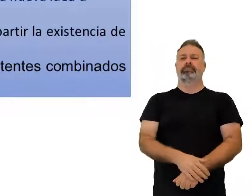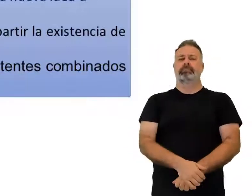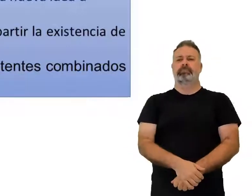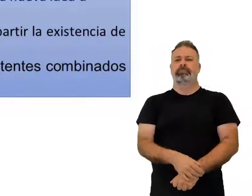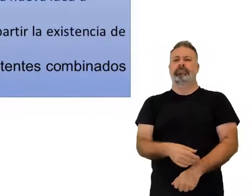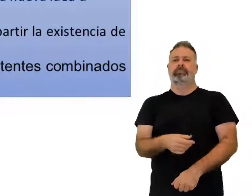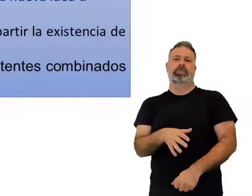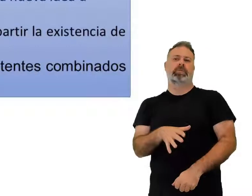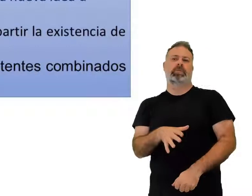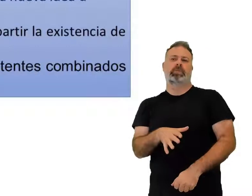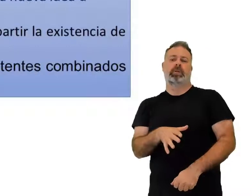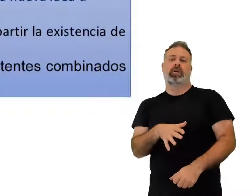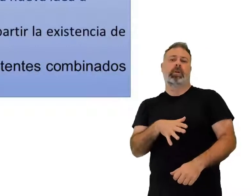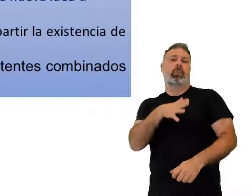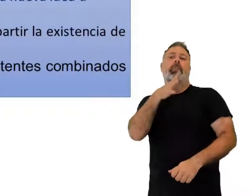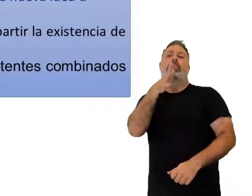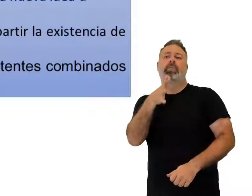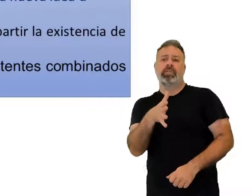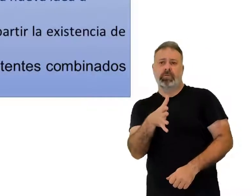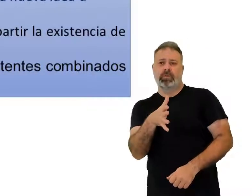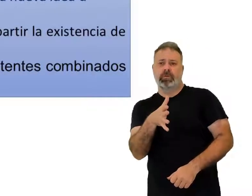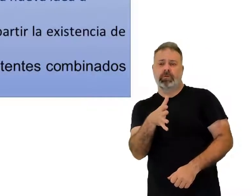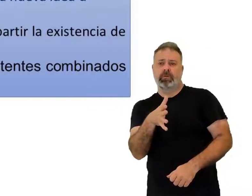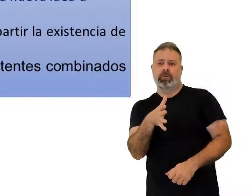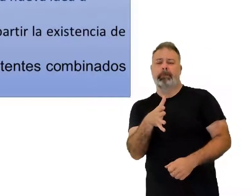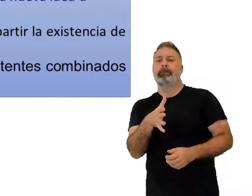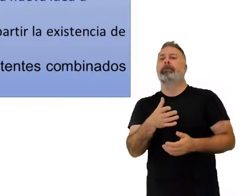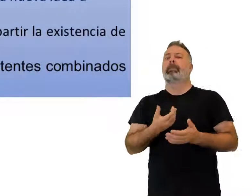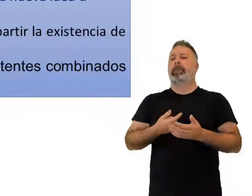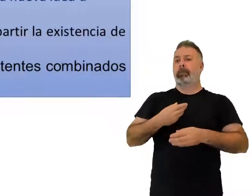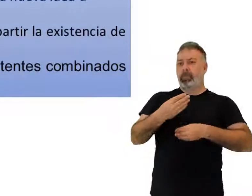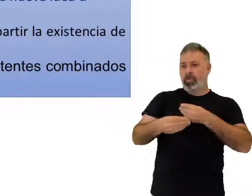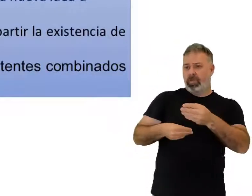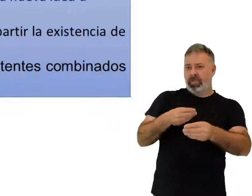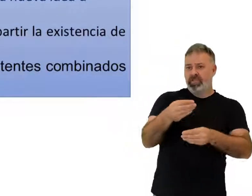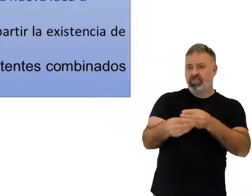debido a dos procesos sociales: